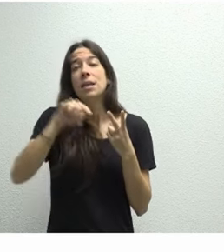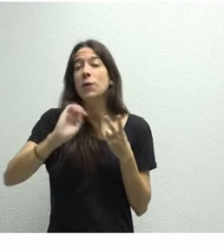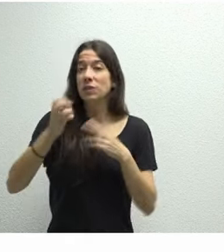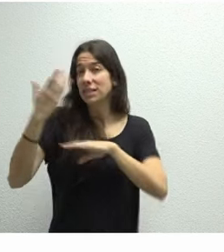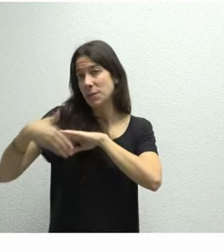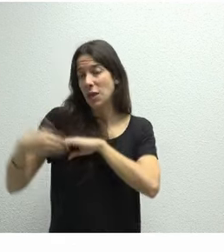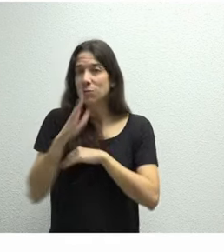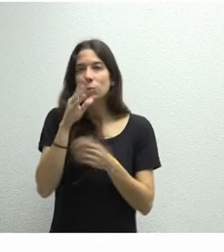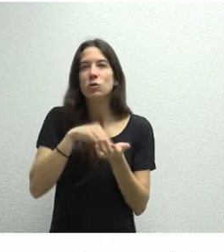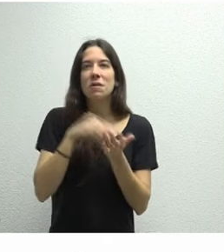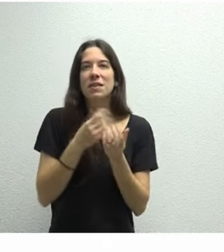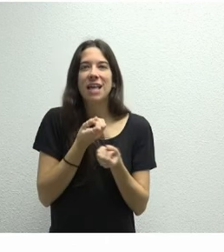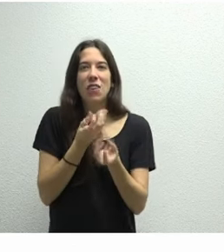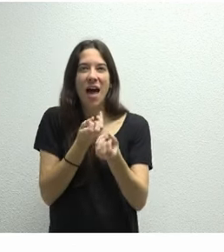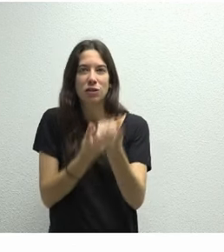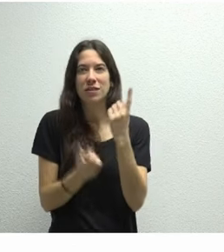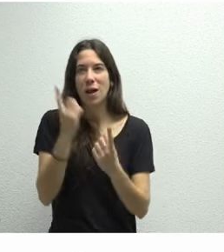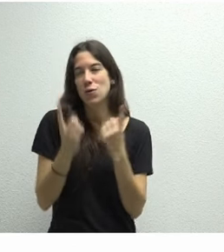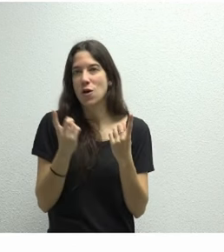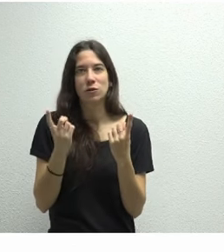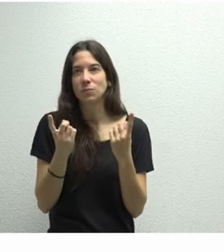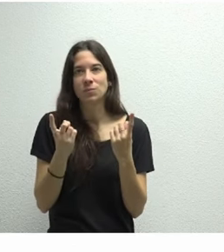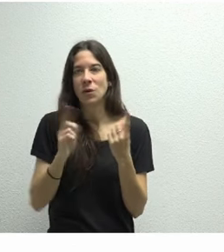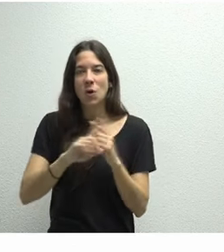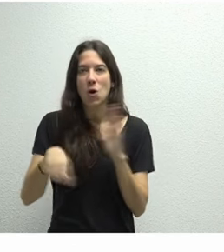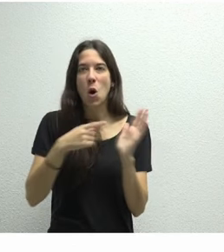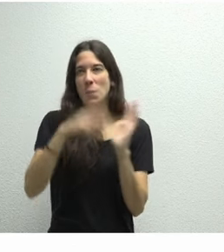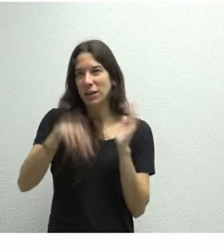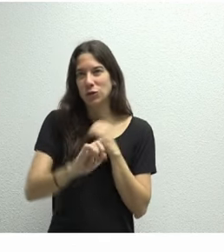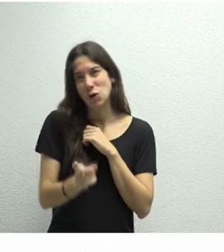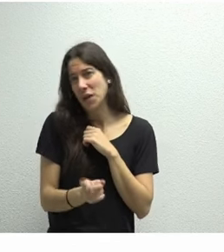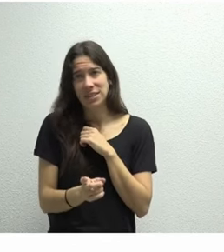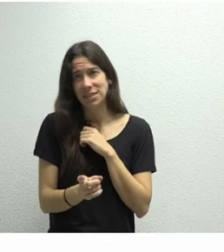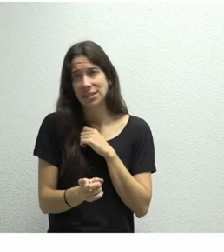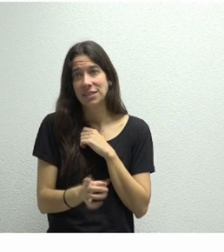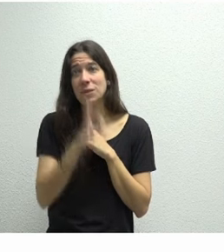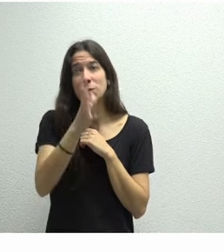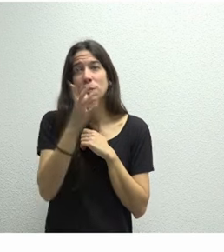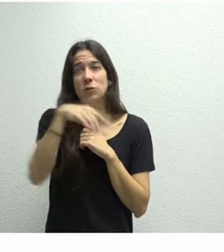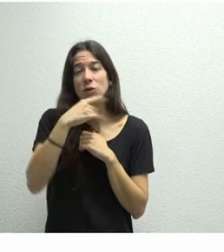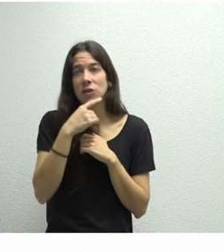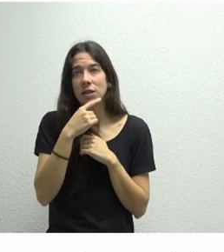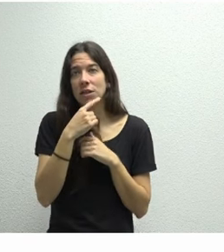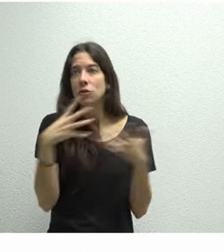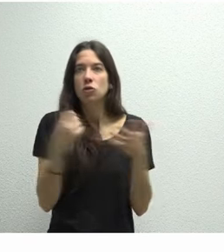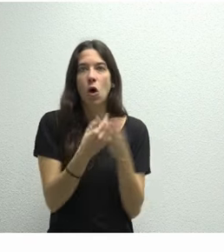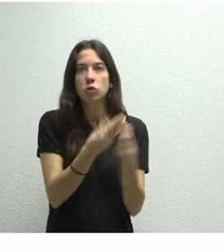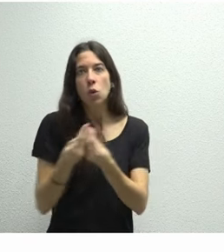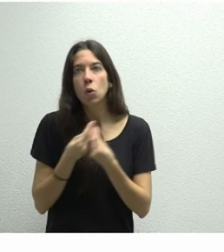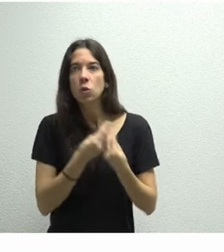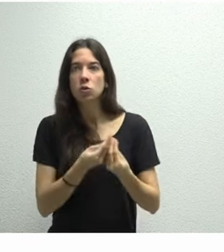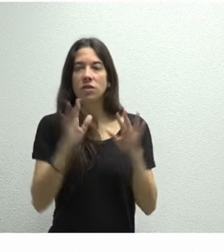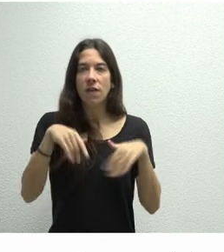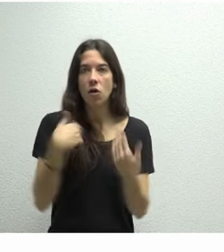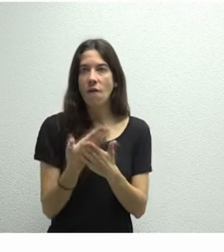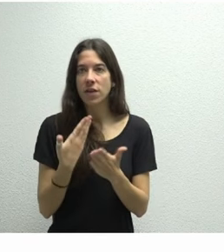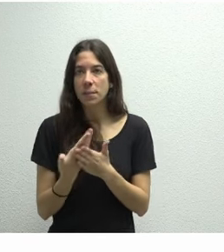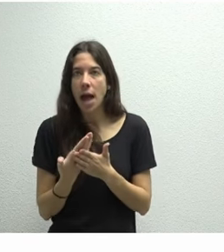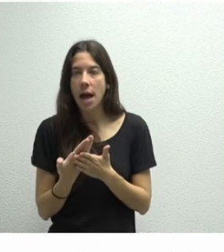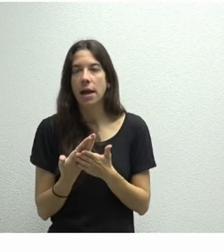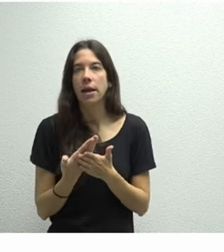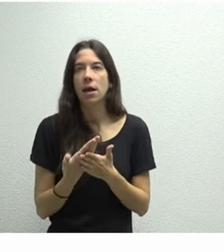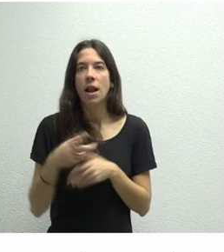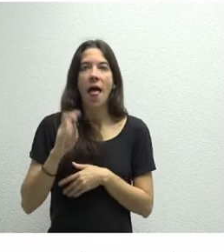estos datos quizás son incompletos o son erróneos por no haber podido entre todos No pues confirmar su